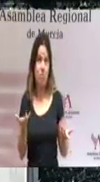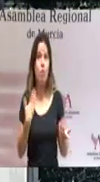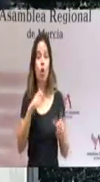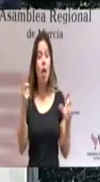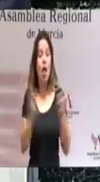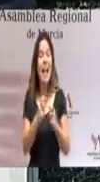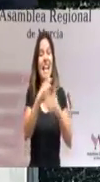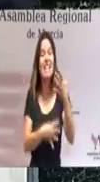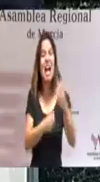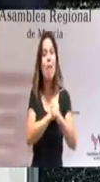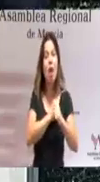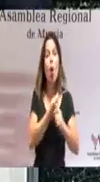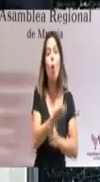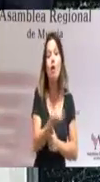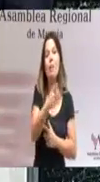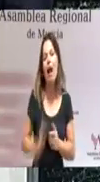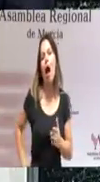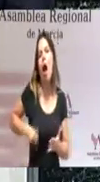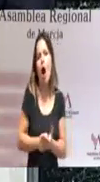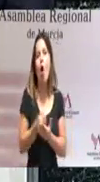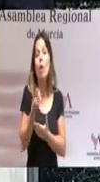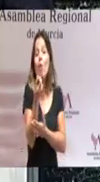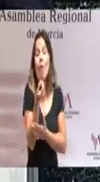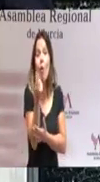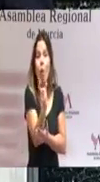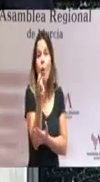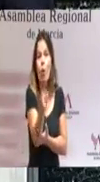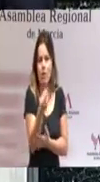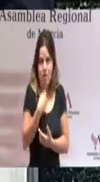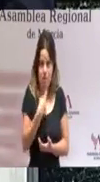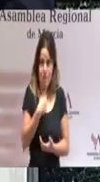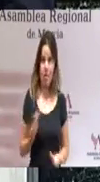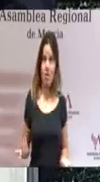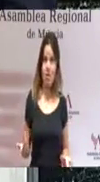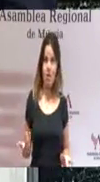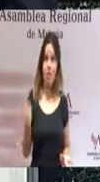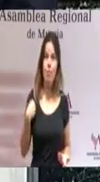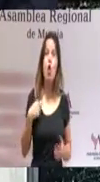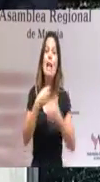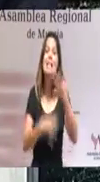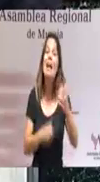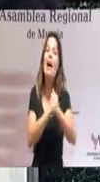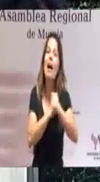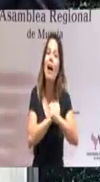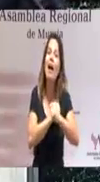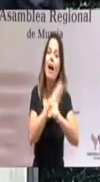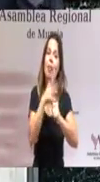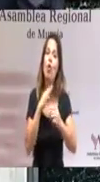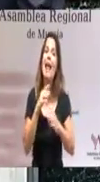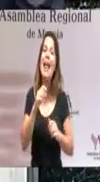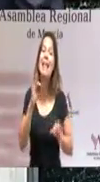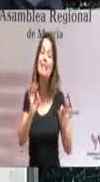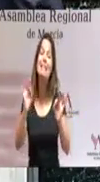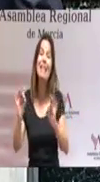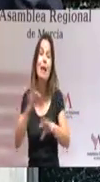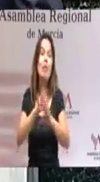reducido esas listas de espera? ¿Y cuánto nos ha costado reducir esa lista de espera? Díganos. ¿Cómo están las listas de espera de las especialidades?